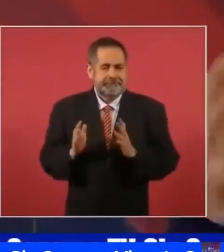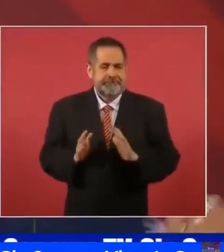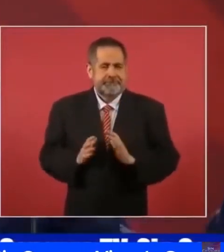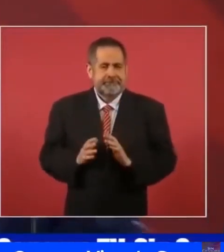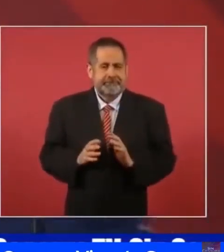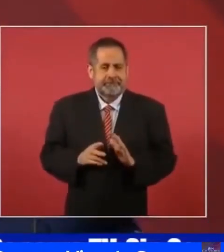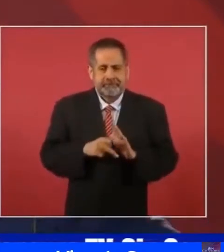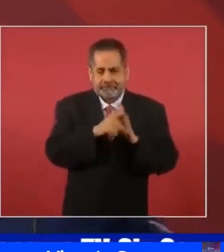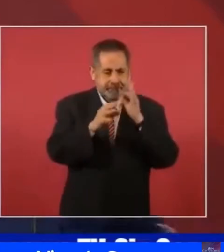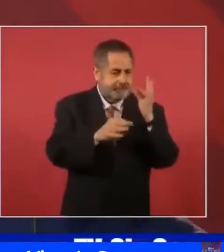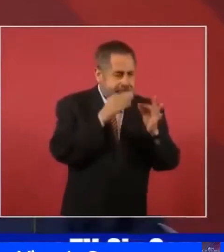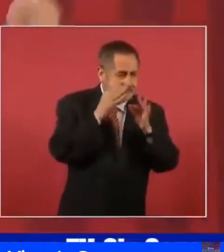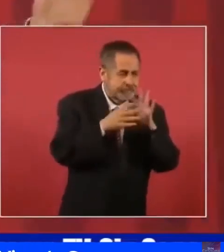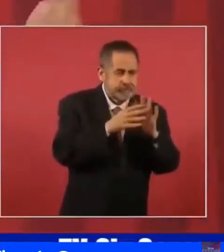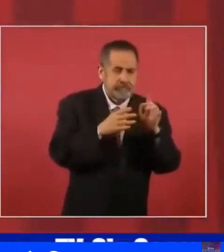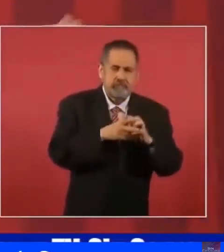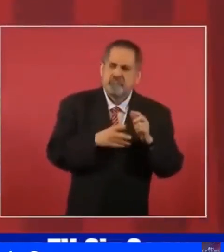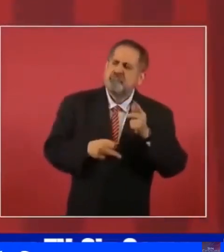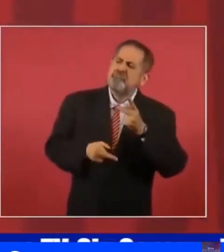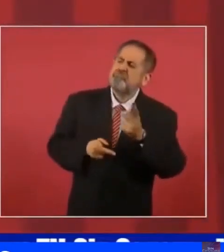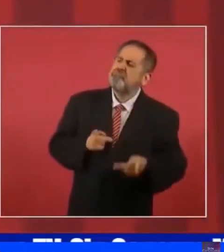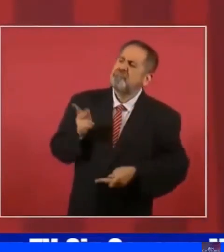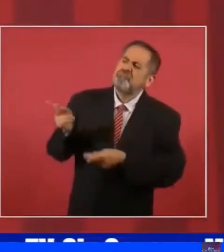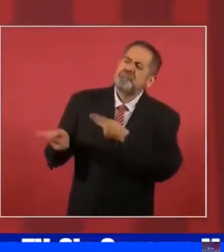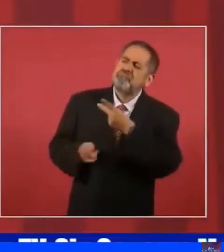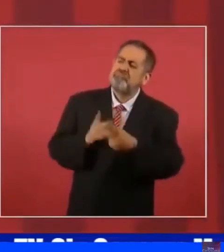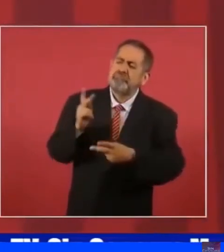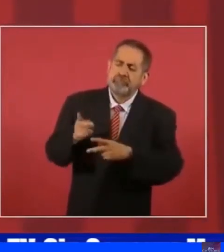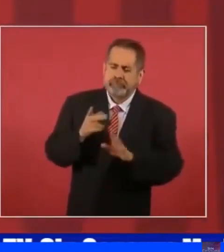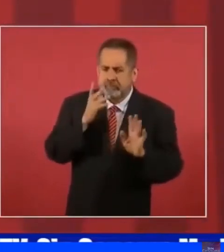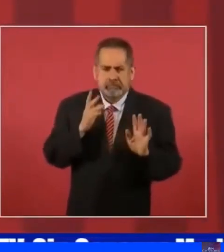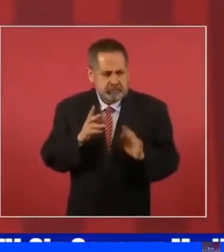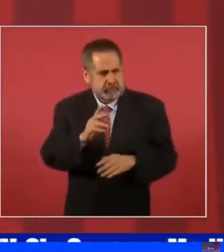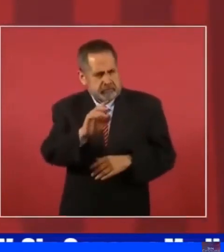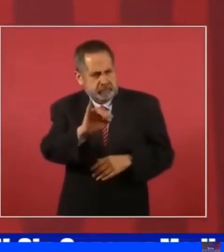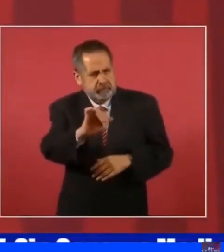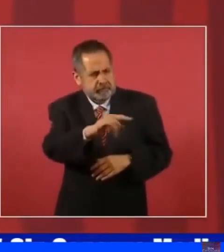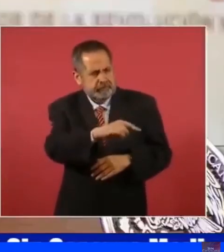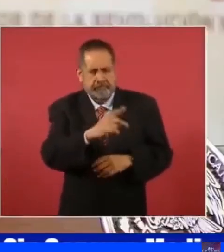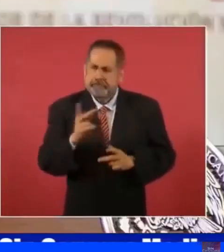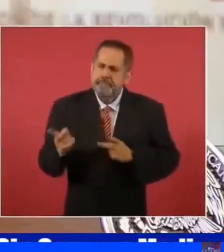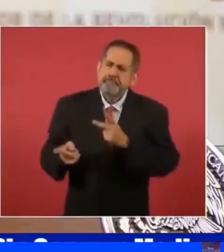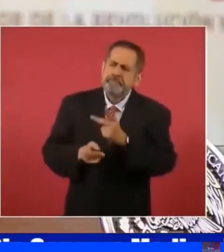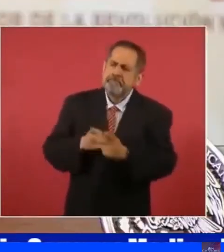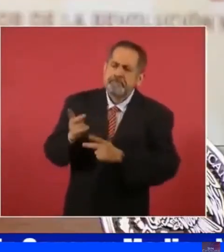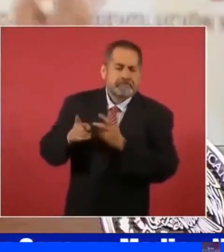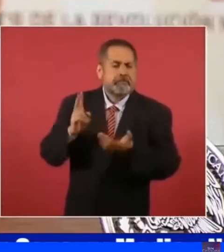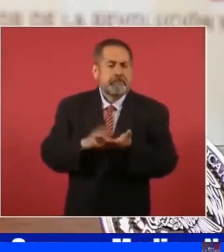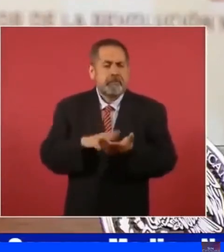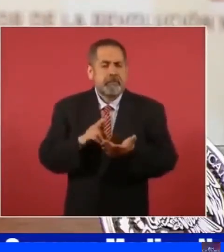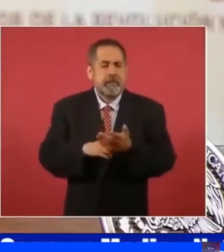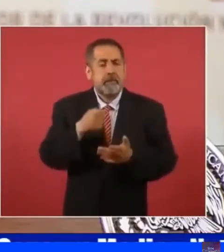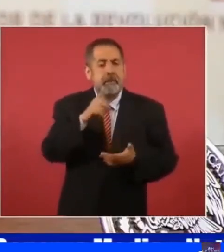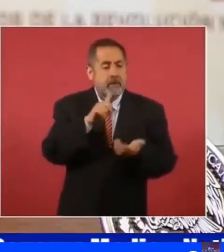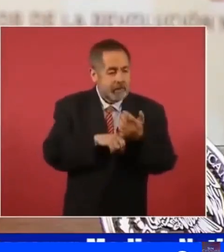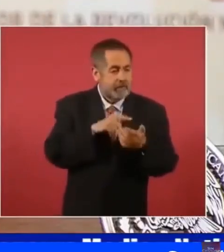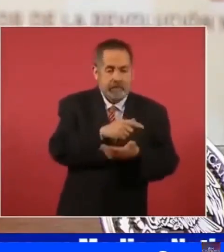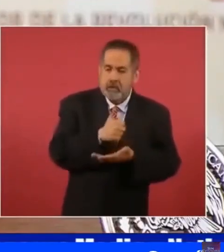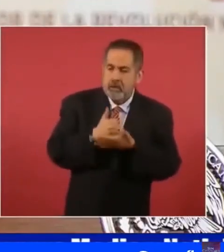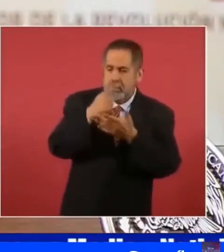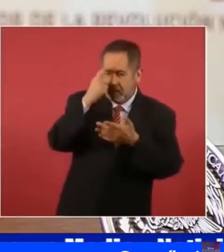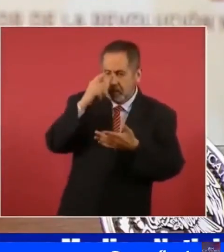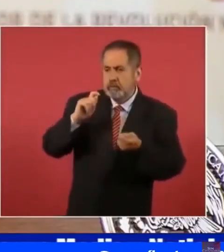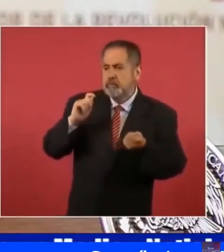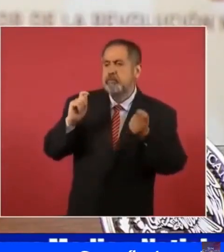y que el periodismo está para cuestionar. Sí, está para cuestionar, pero también para transformar.